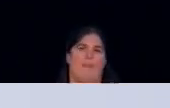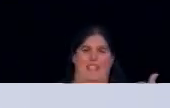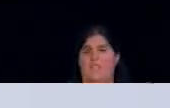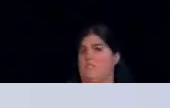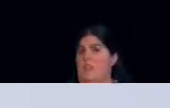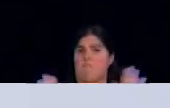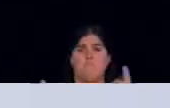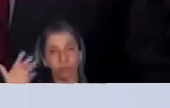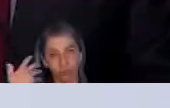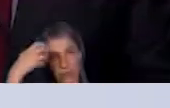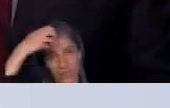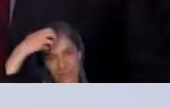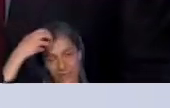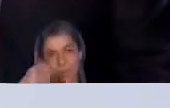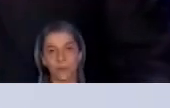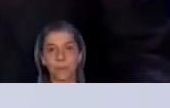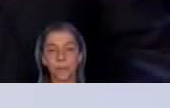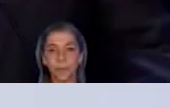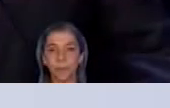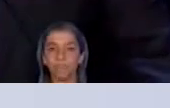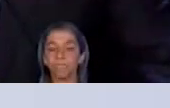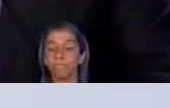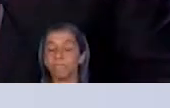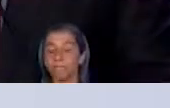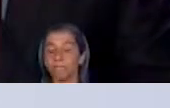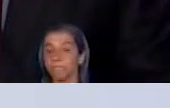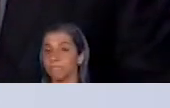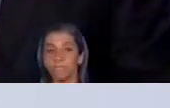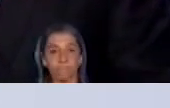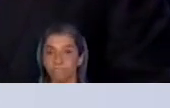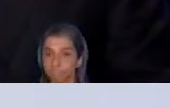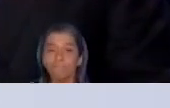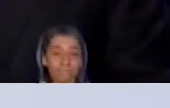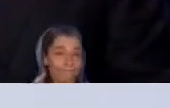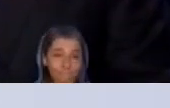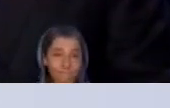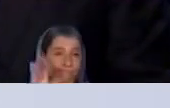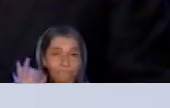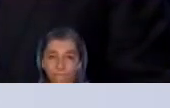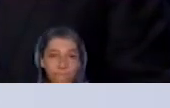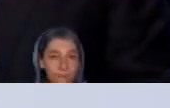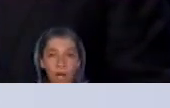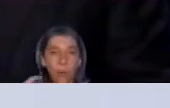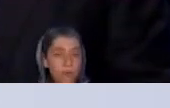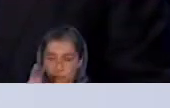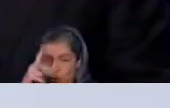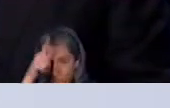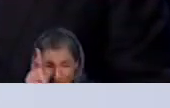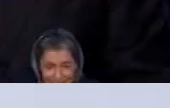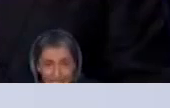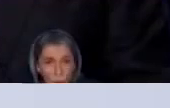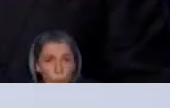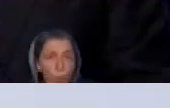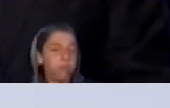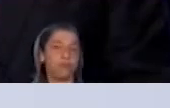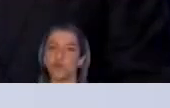teníamos total confianza de que ese era el momento en el cual nuestro candidato, Juan Schiaretti, iba a mostrar realmente el valor